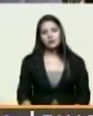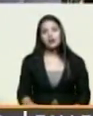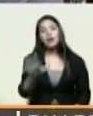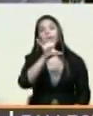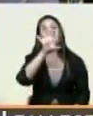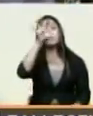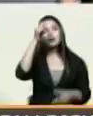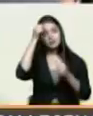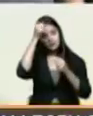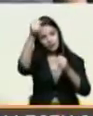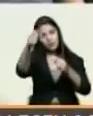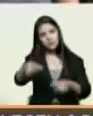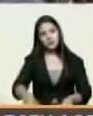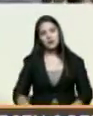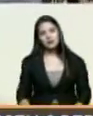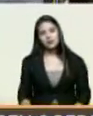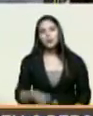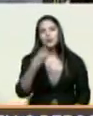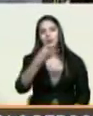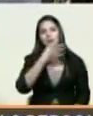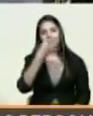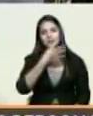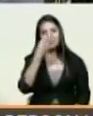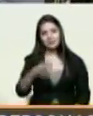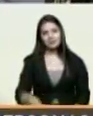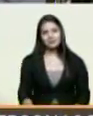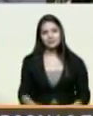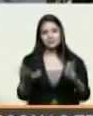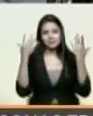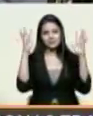patria! Buenas tardes.